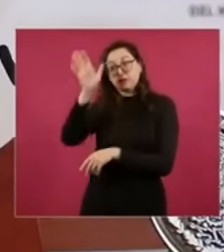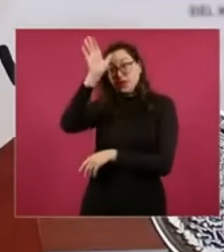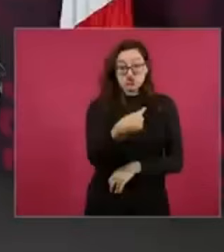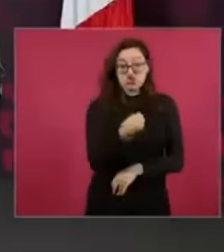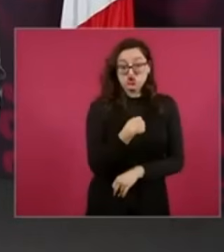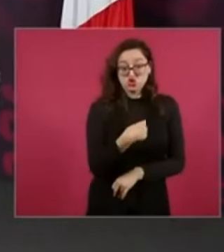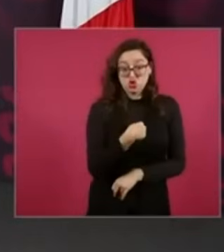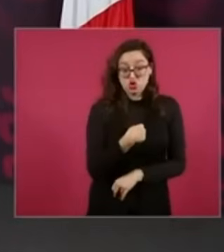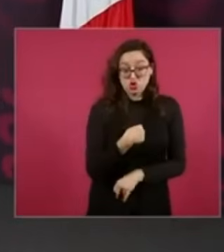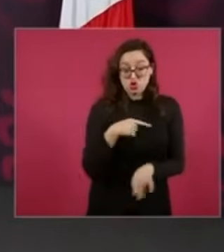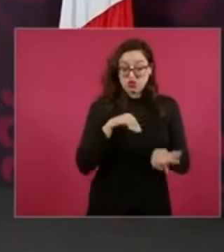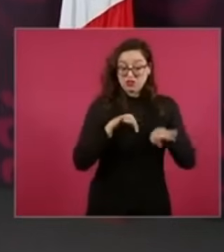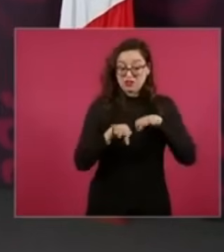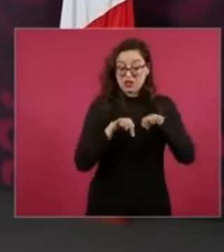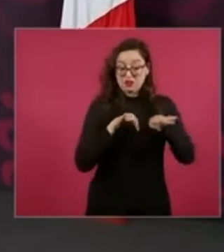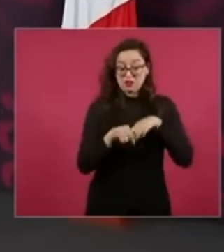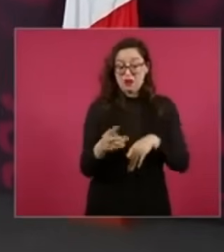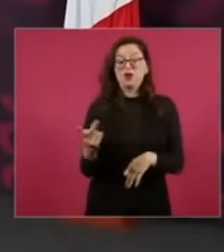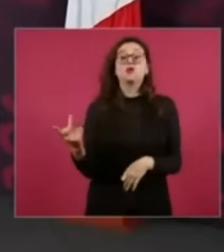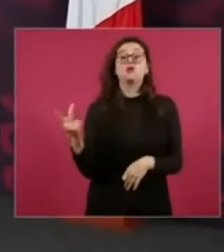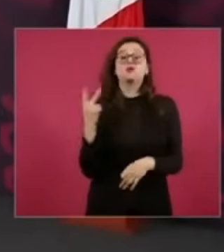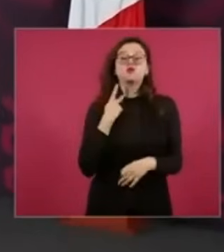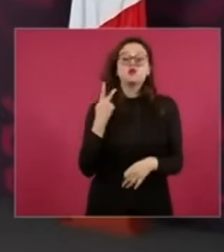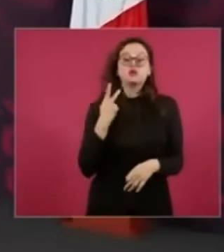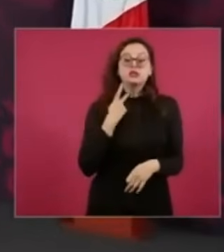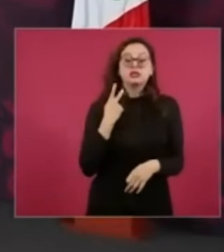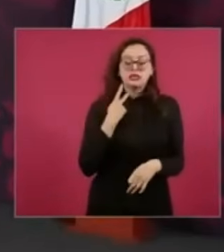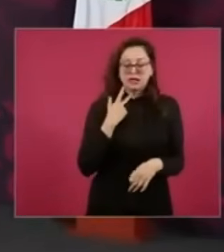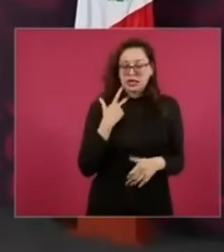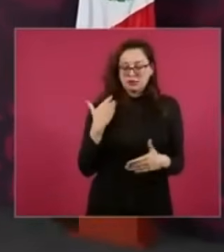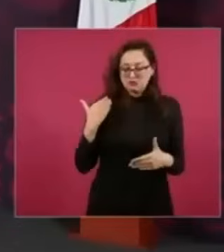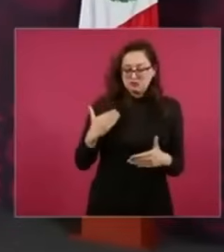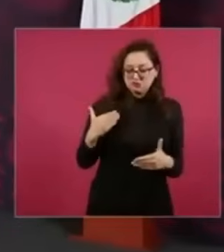respetado. Fuese